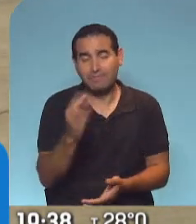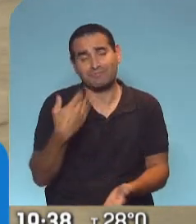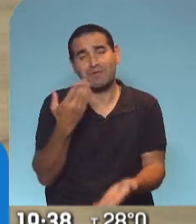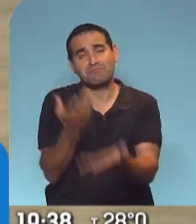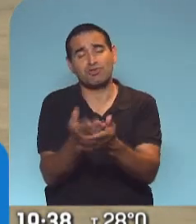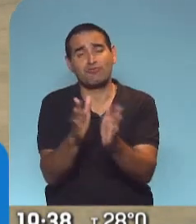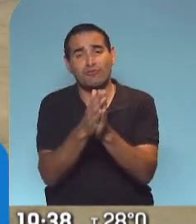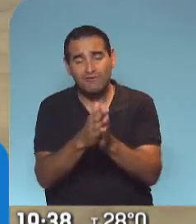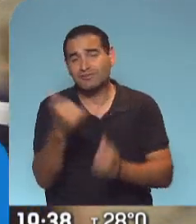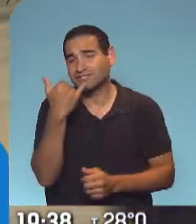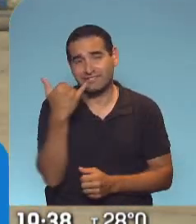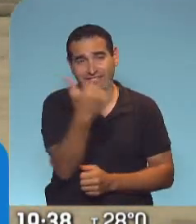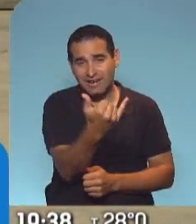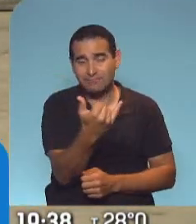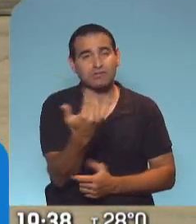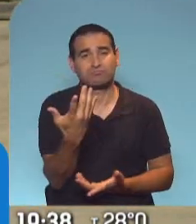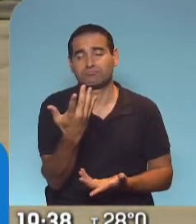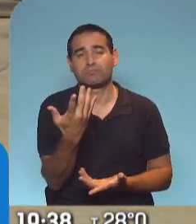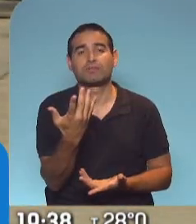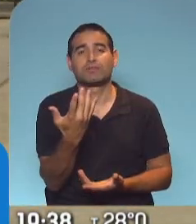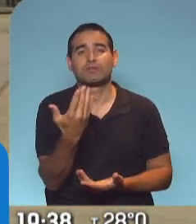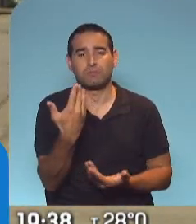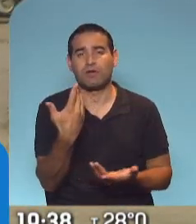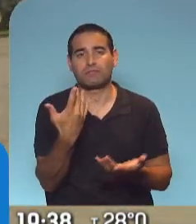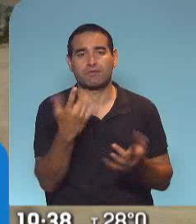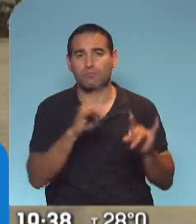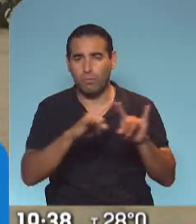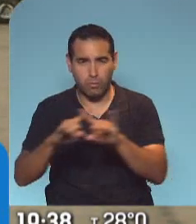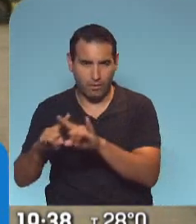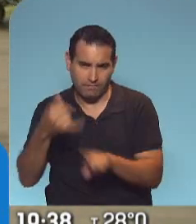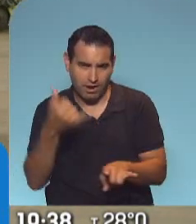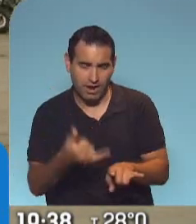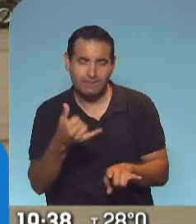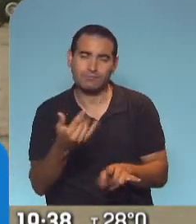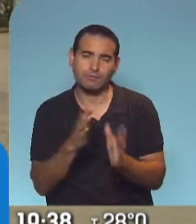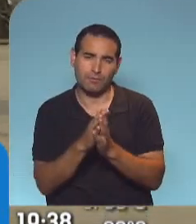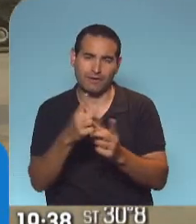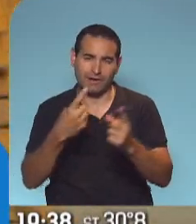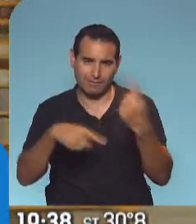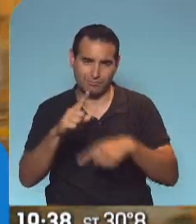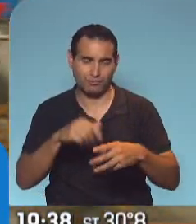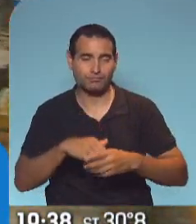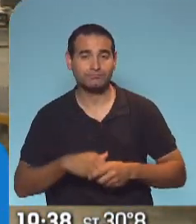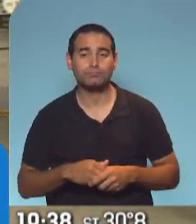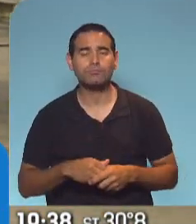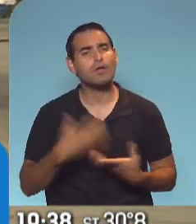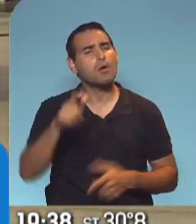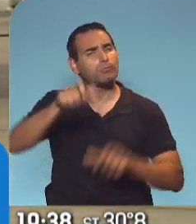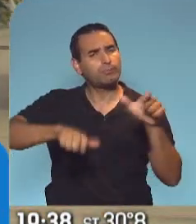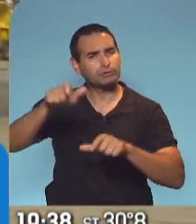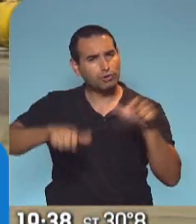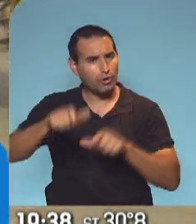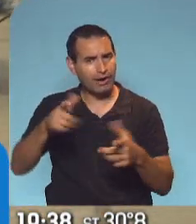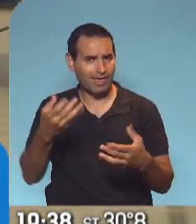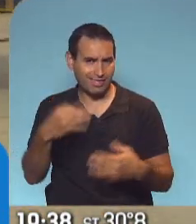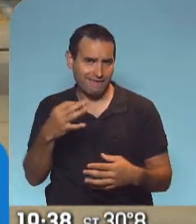se comuniquen por los canales de ventas que están en la página web para realizar estos cambios. Para esas personas que tienen que realizar